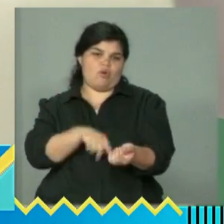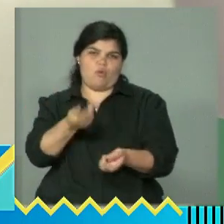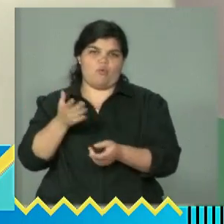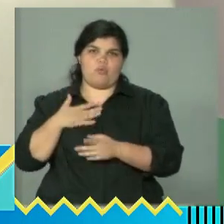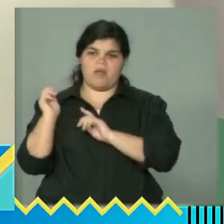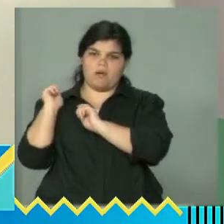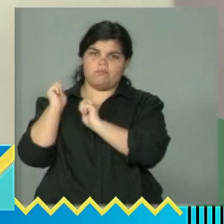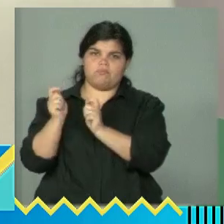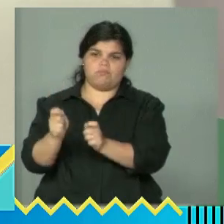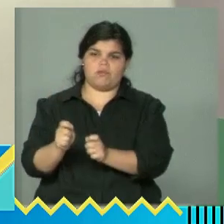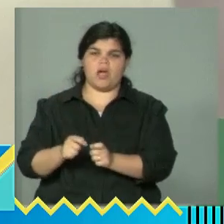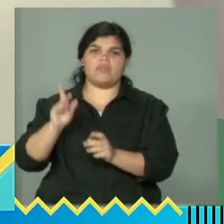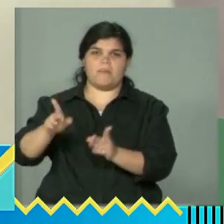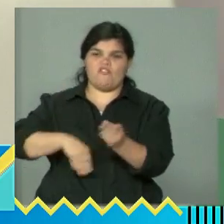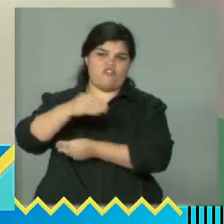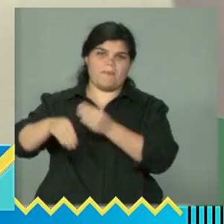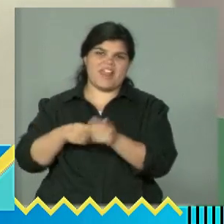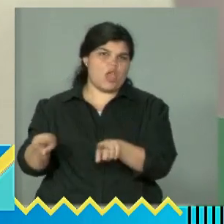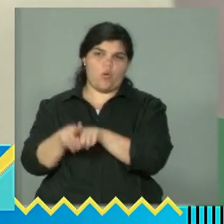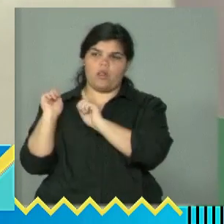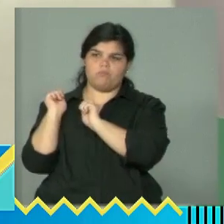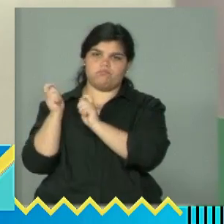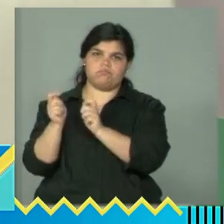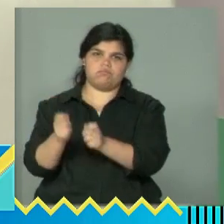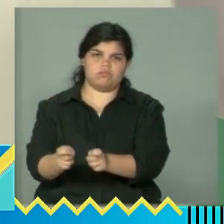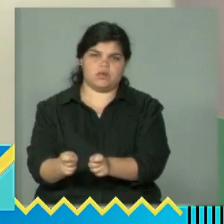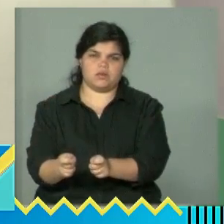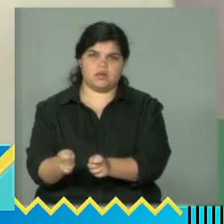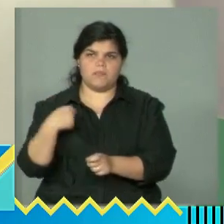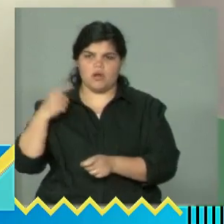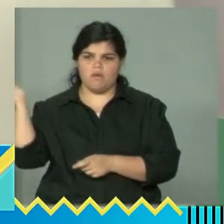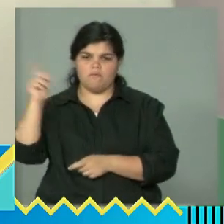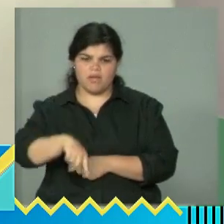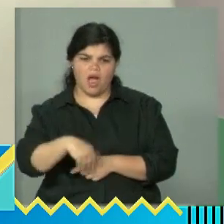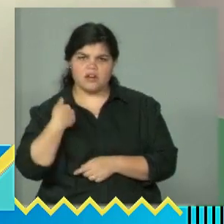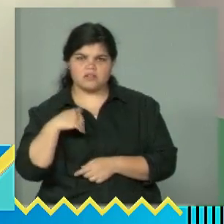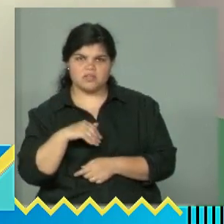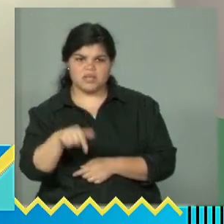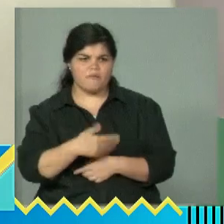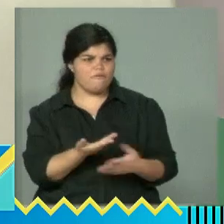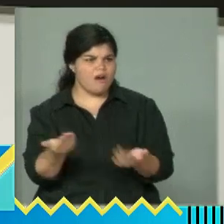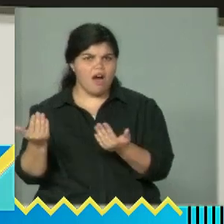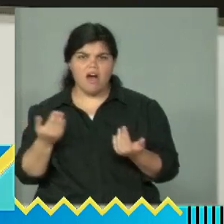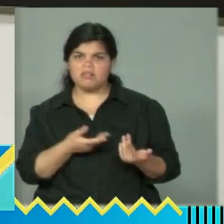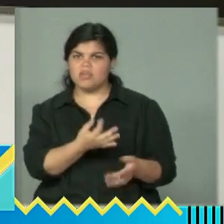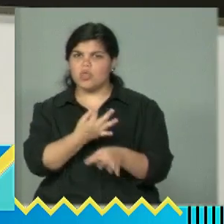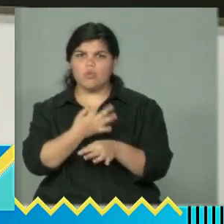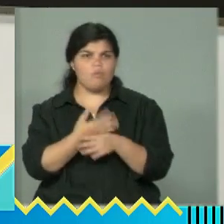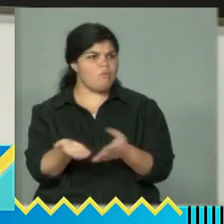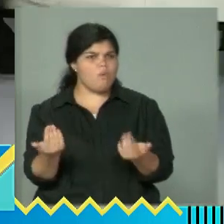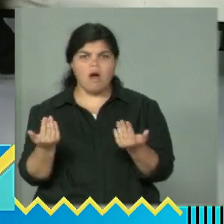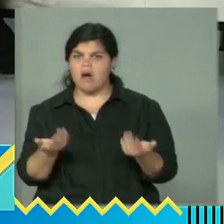con emprendedores. Pero cuando volví a Argentina me di cuenta que faltaba muchísimo en la educación. En las universidades no hay